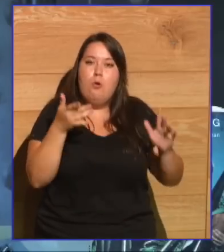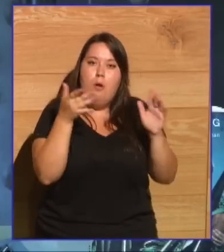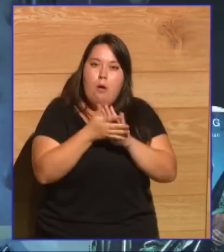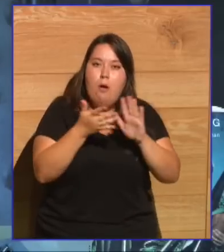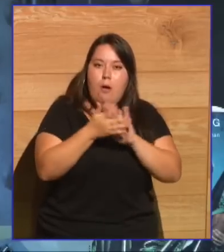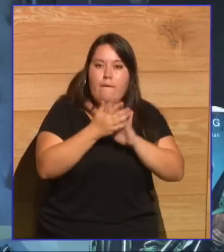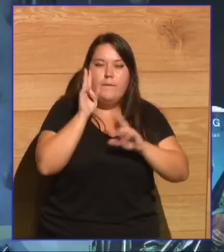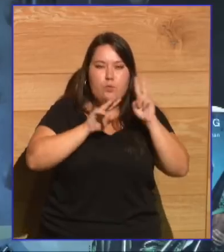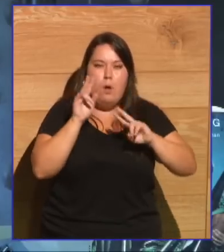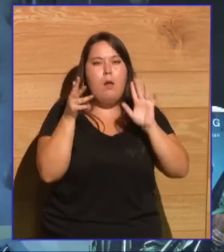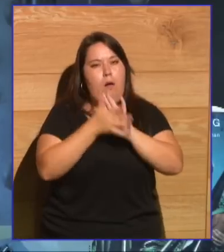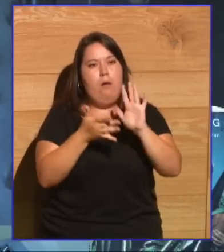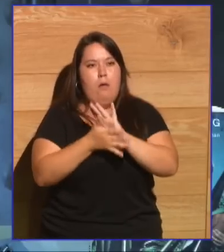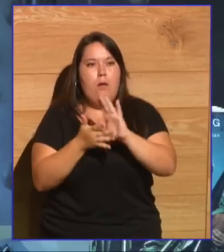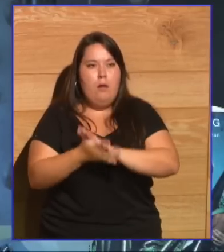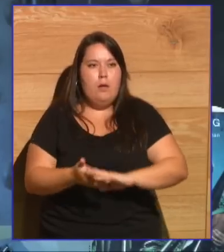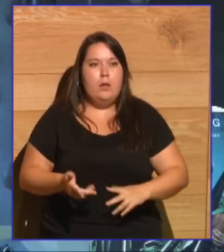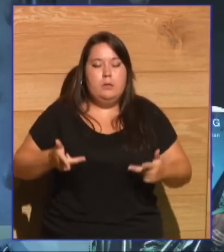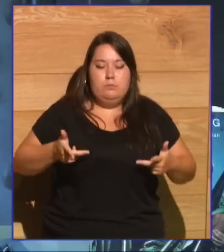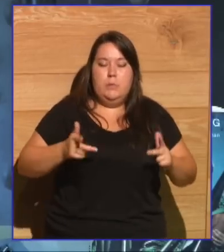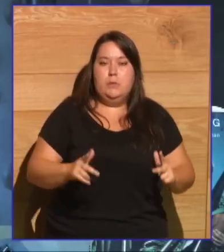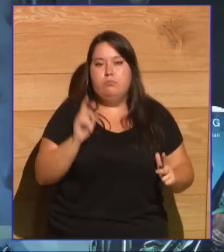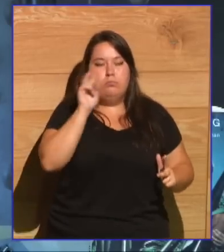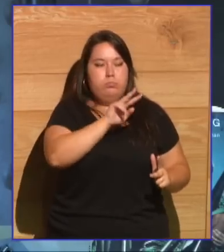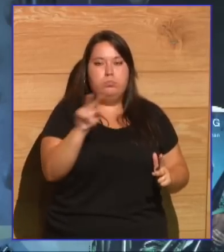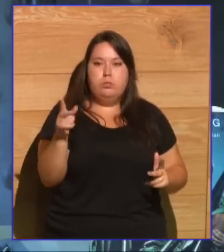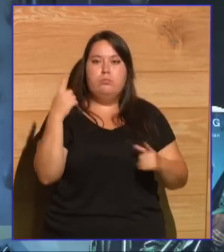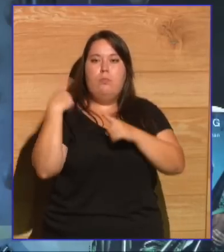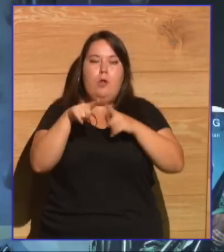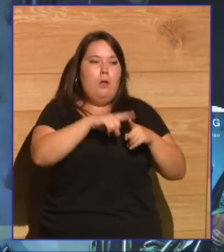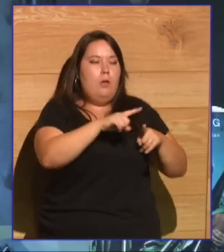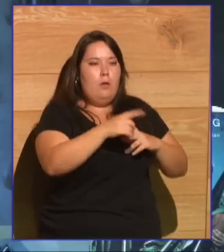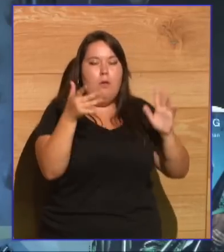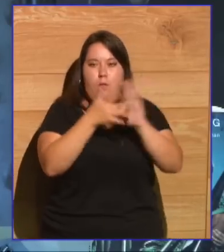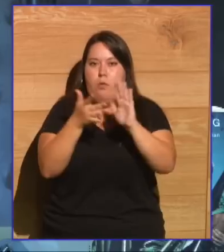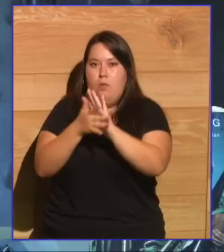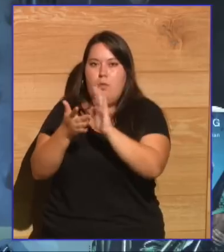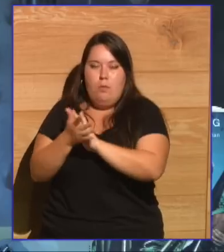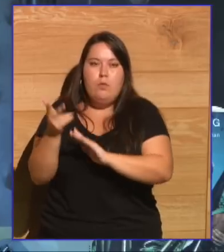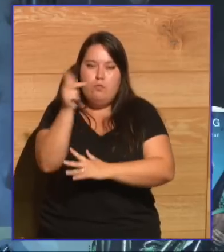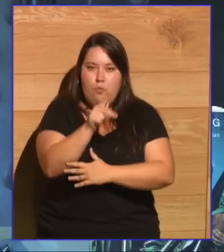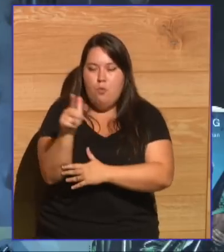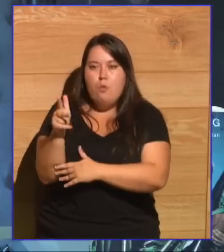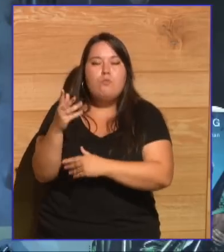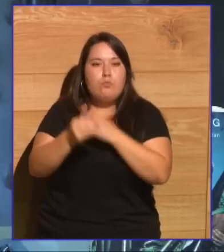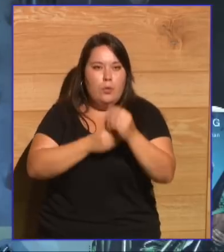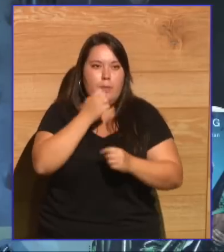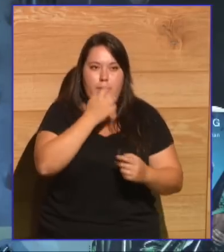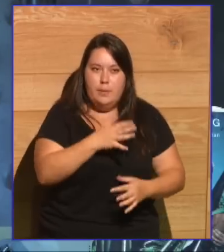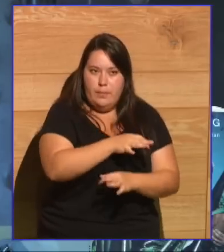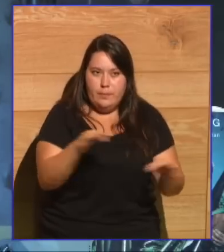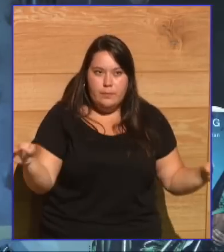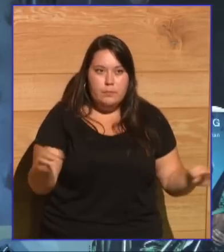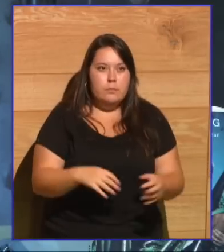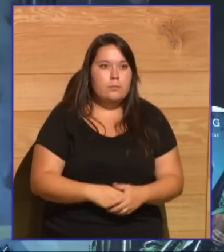llega un momento que es que se planta en el sí que empieza de los elementos y te hace el plano más complejo del mundo que se desarrolla en la siguiente hora de